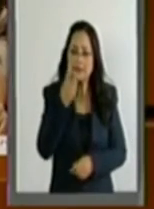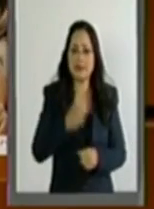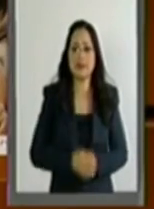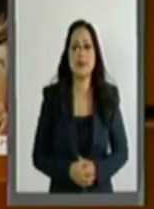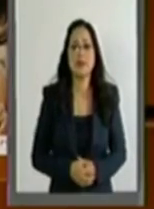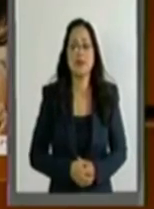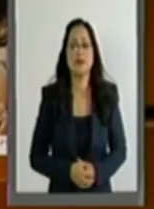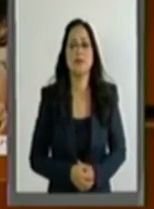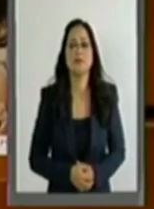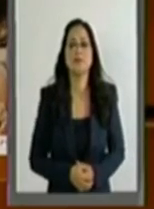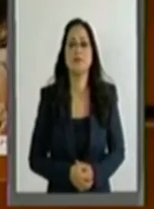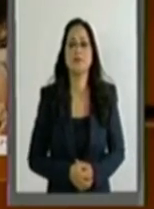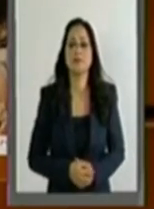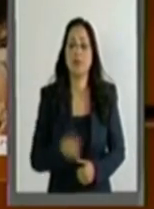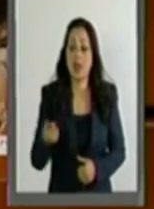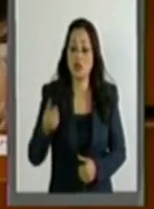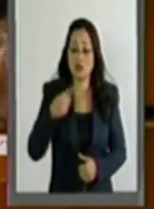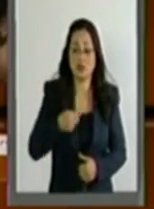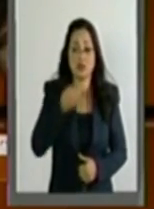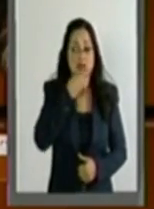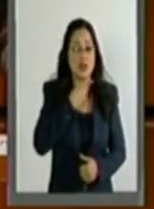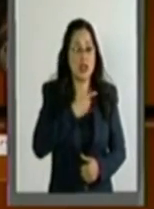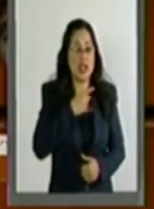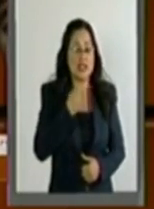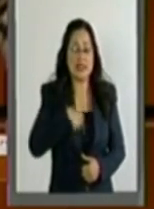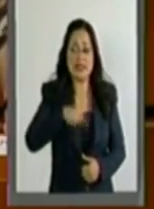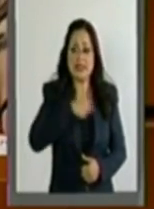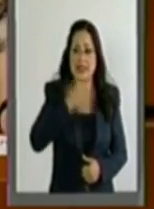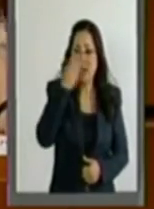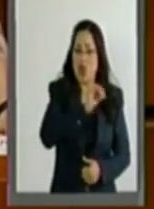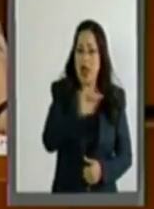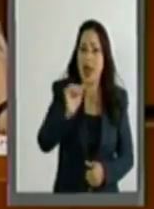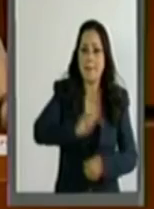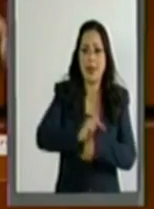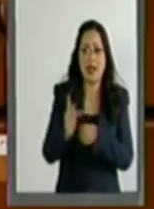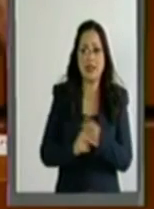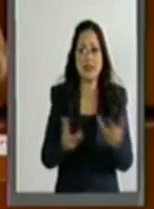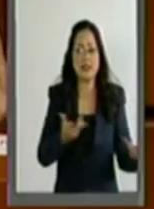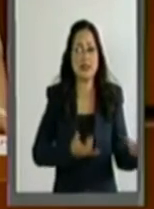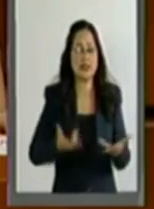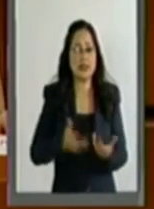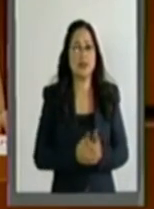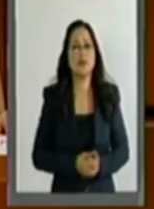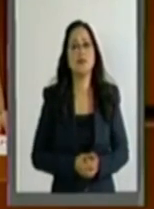Aquí se nos dijo hasta traidores a la patria. Para mí,